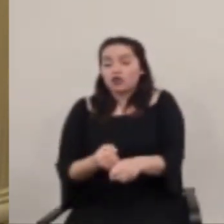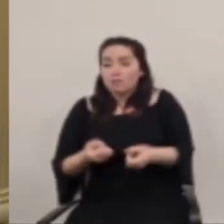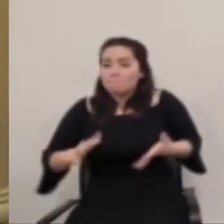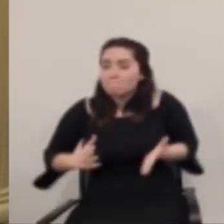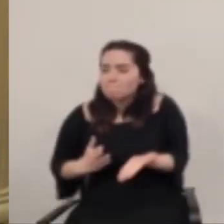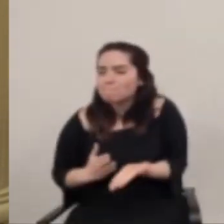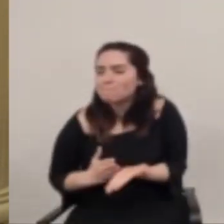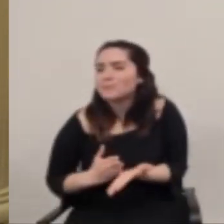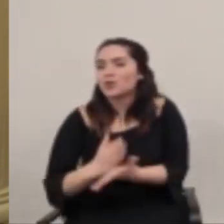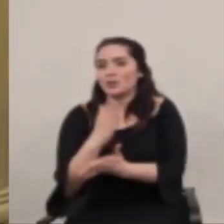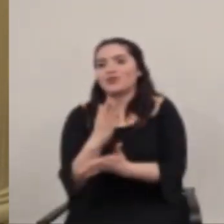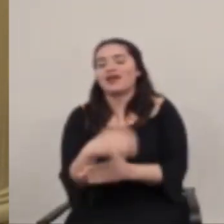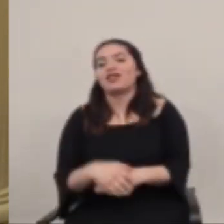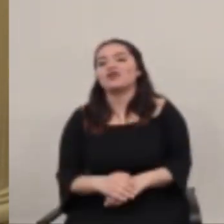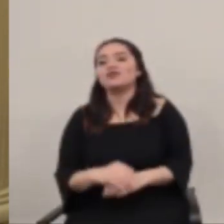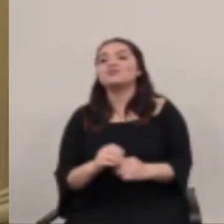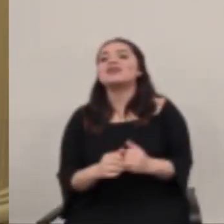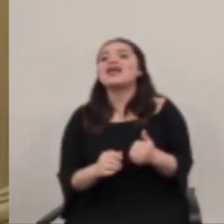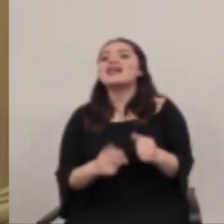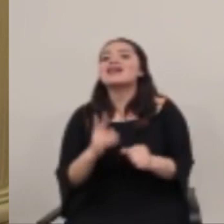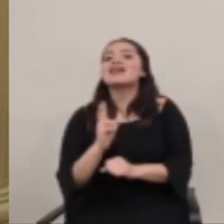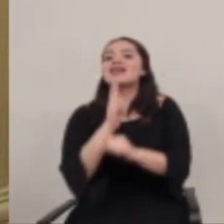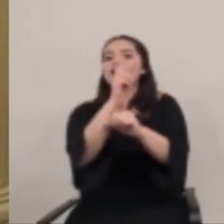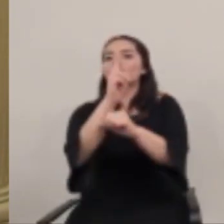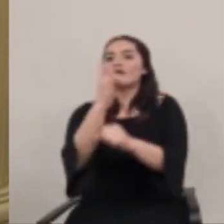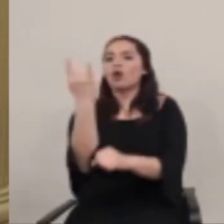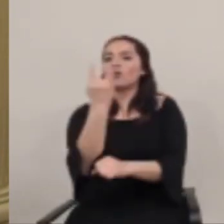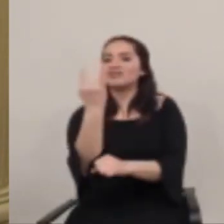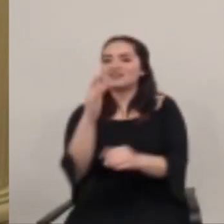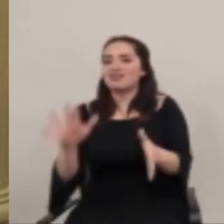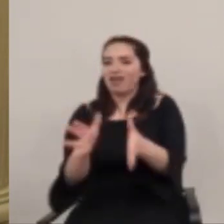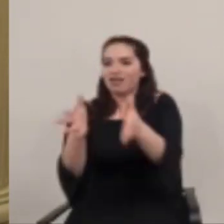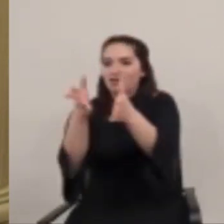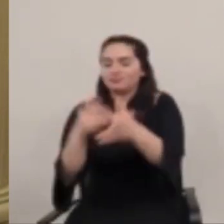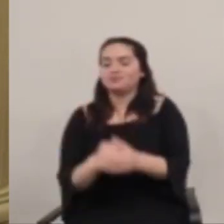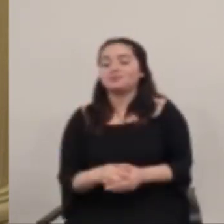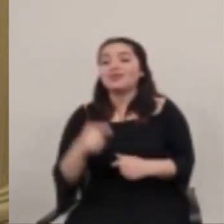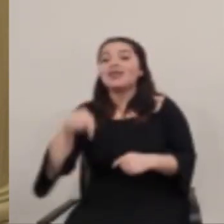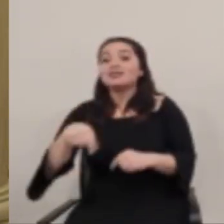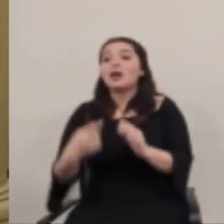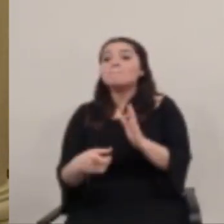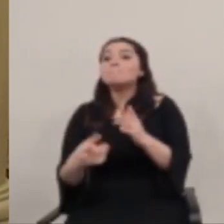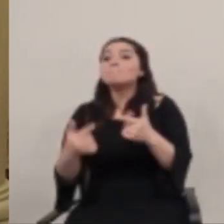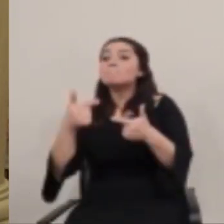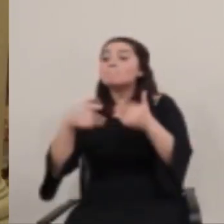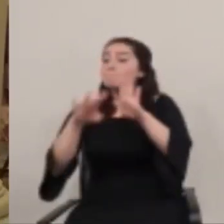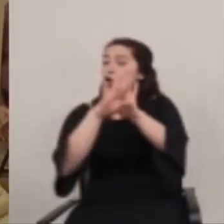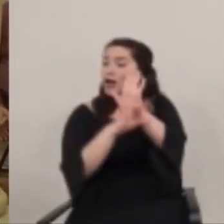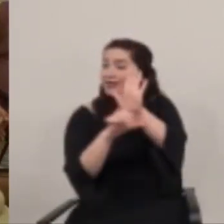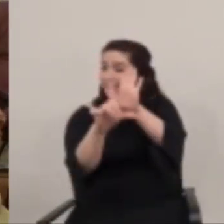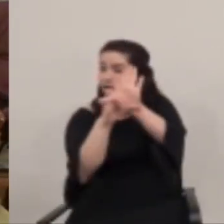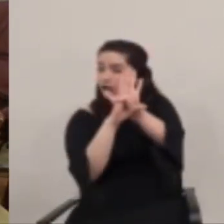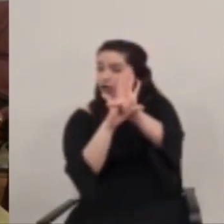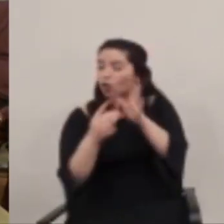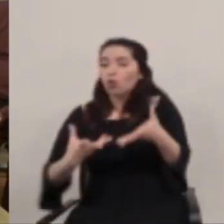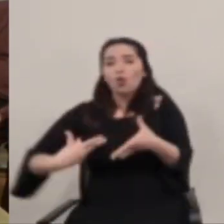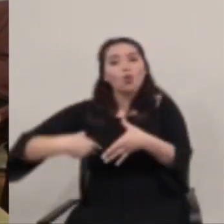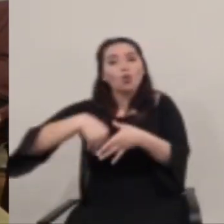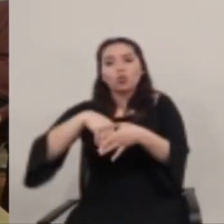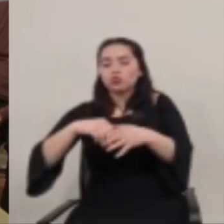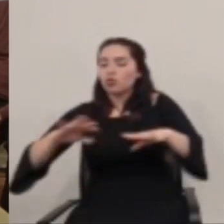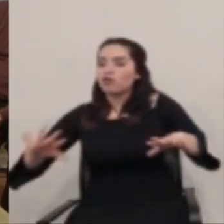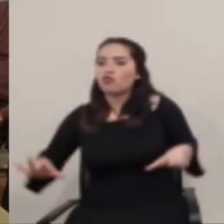por la Rectoría Universitaria. Esta política tiene como antecedentes un conjunto de esfuerzos